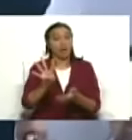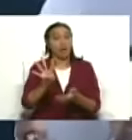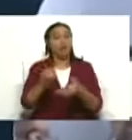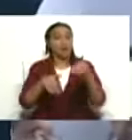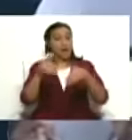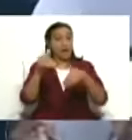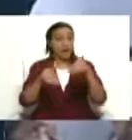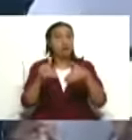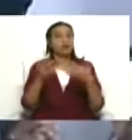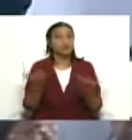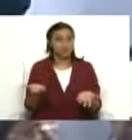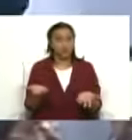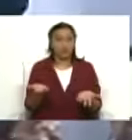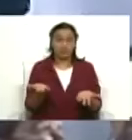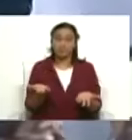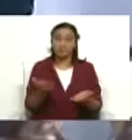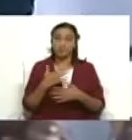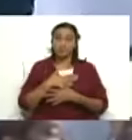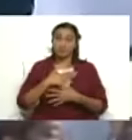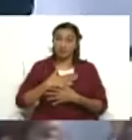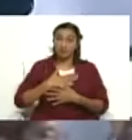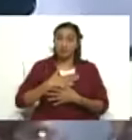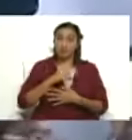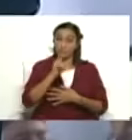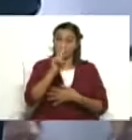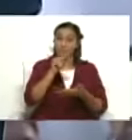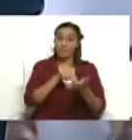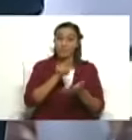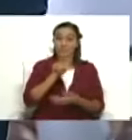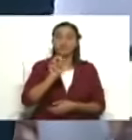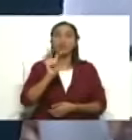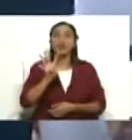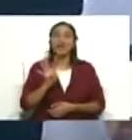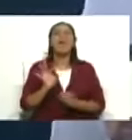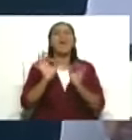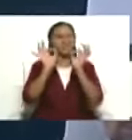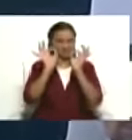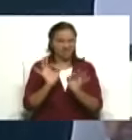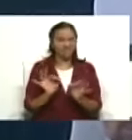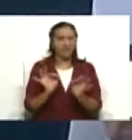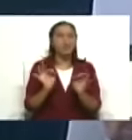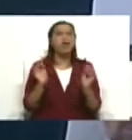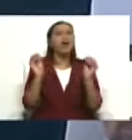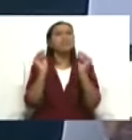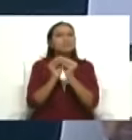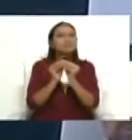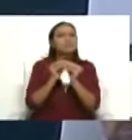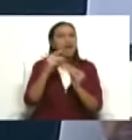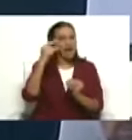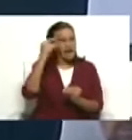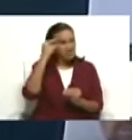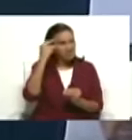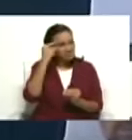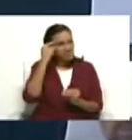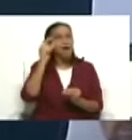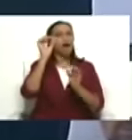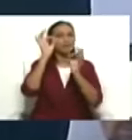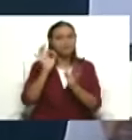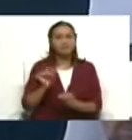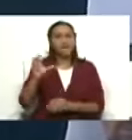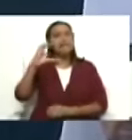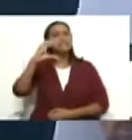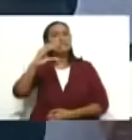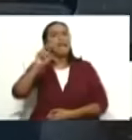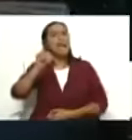van a ser las elecciones presidenciales del año 2024. Van a ser exactamente el día que el Consejo Nacional Electoral